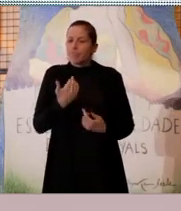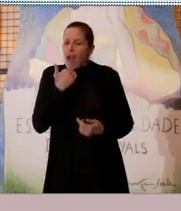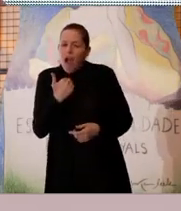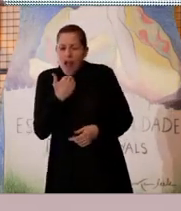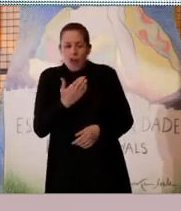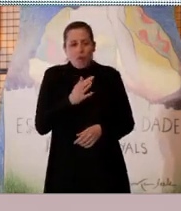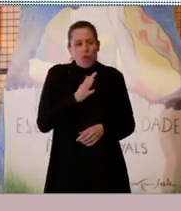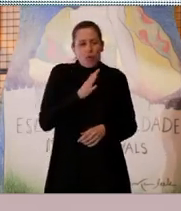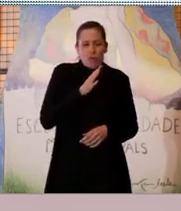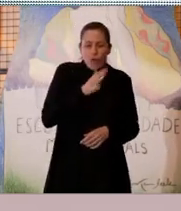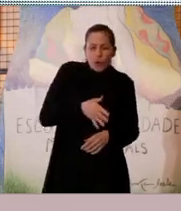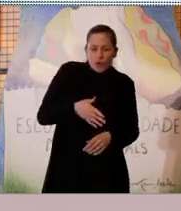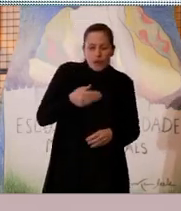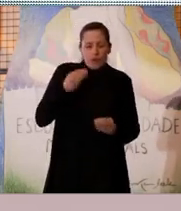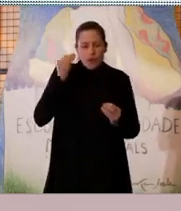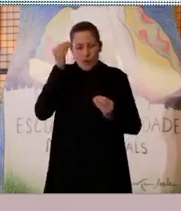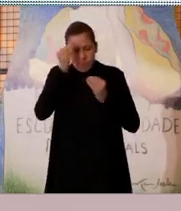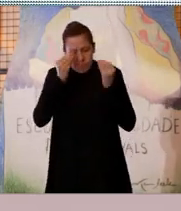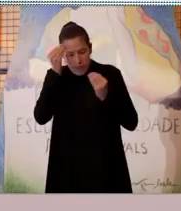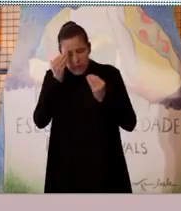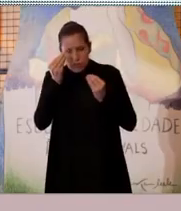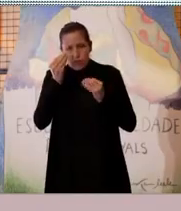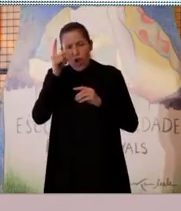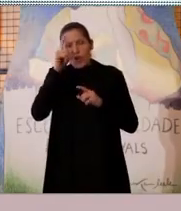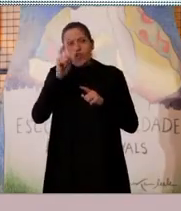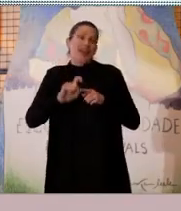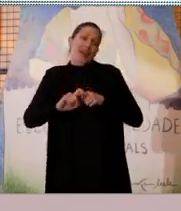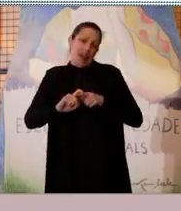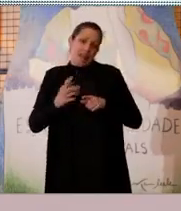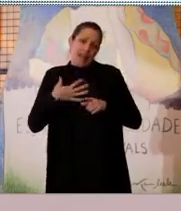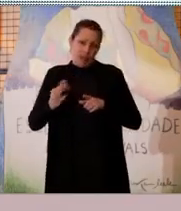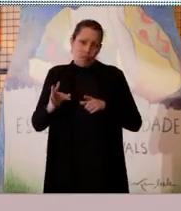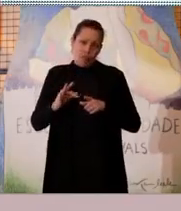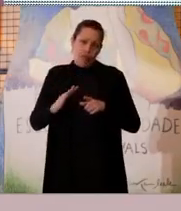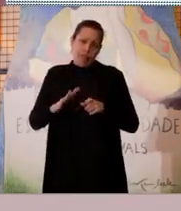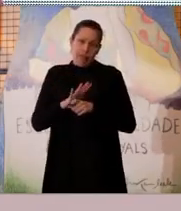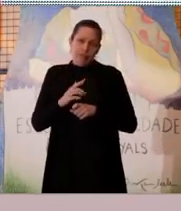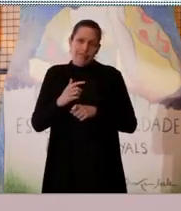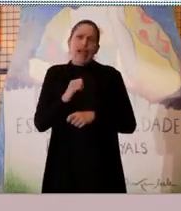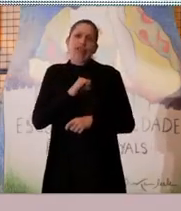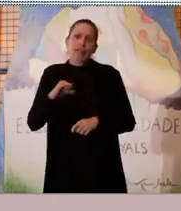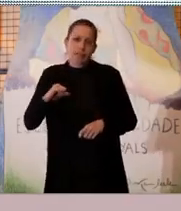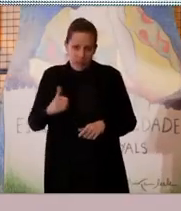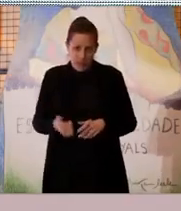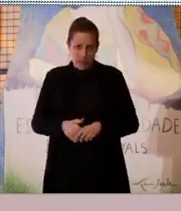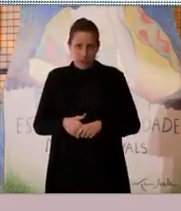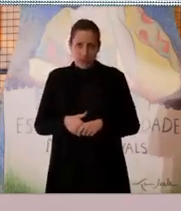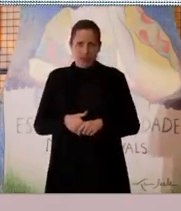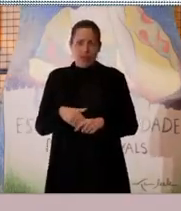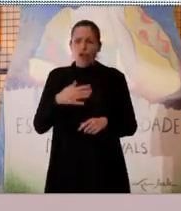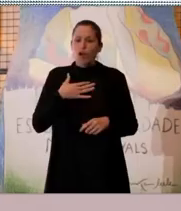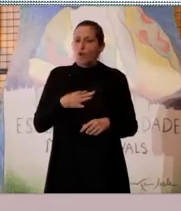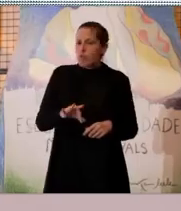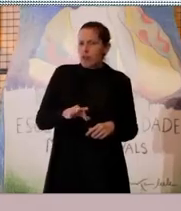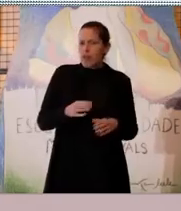me soy Quizás por una forma de ser no y que soy muy independiente también que si estás en un partido en una